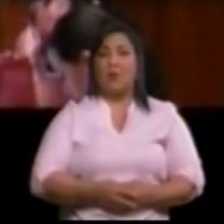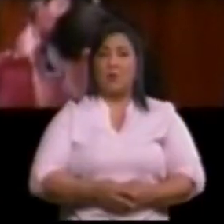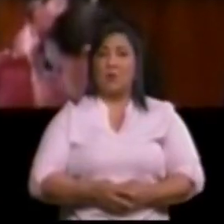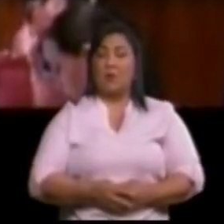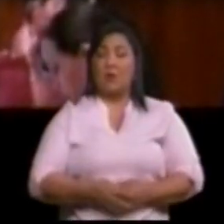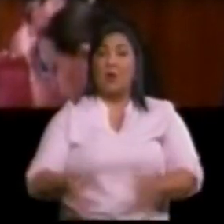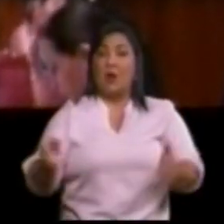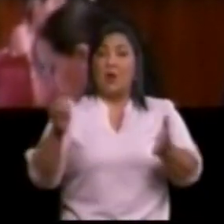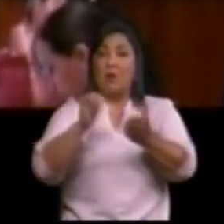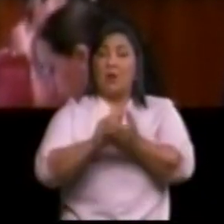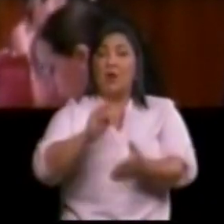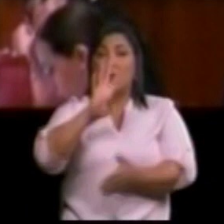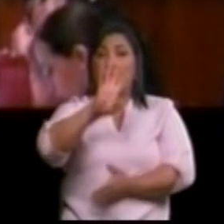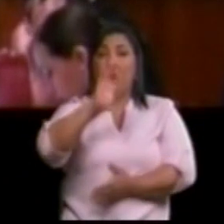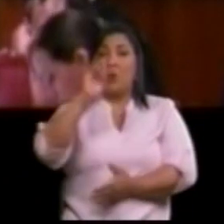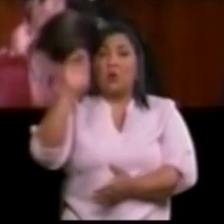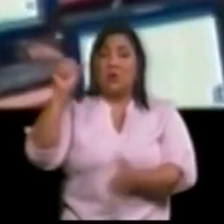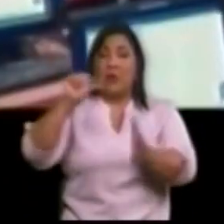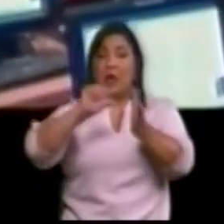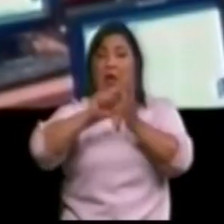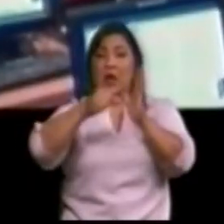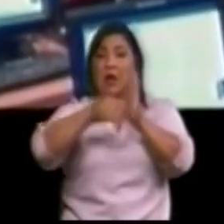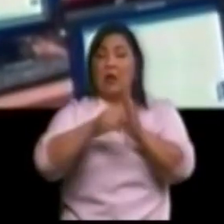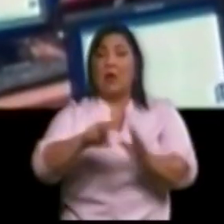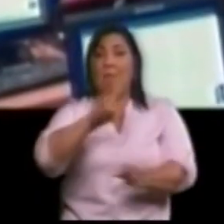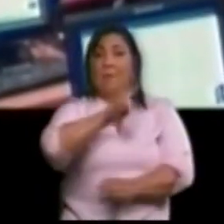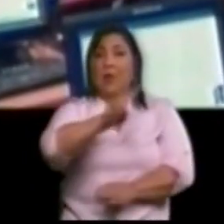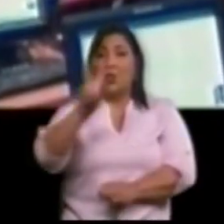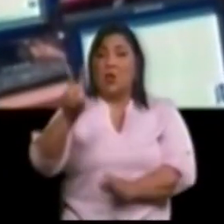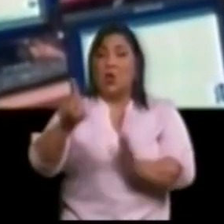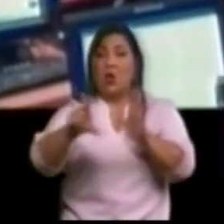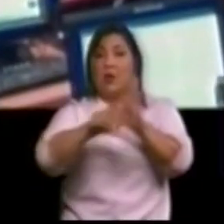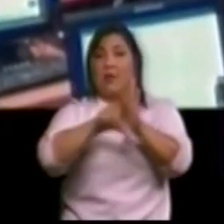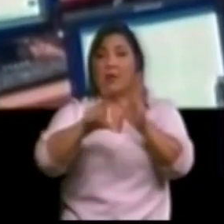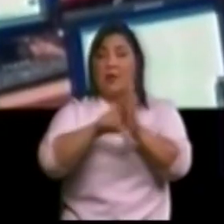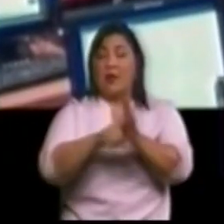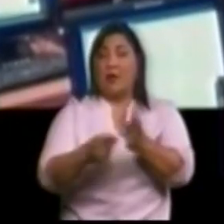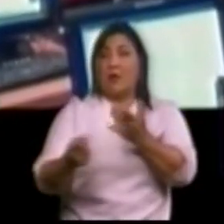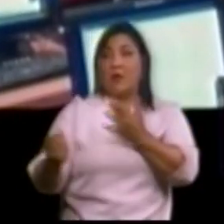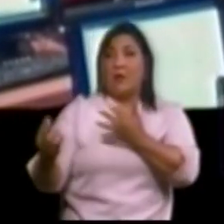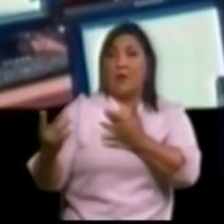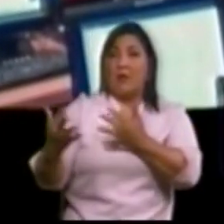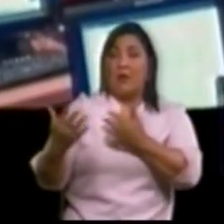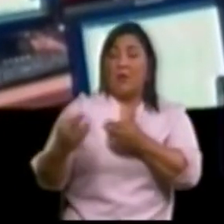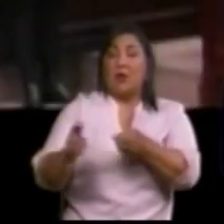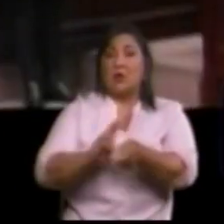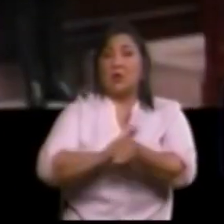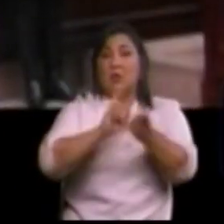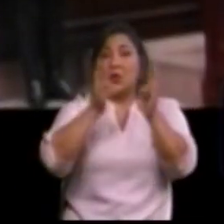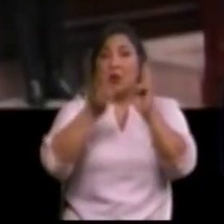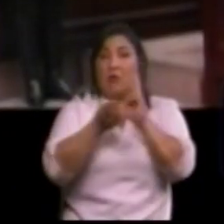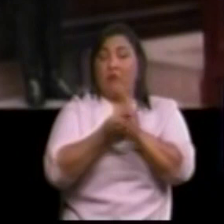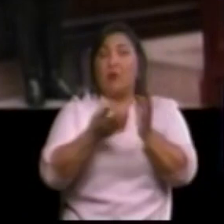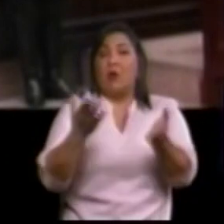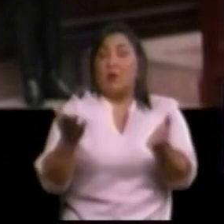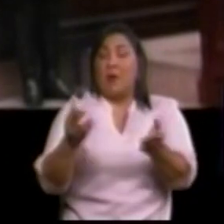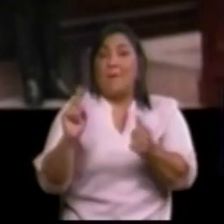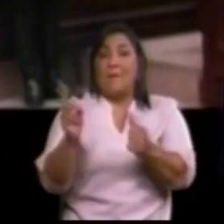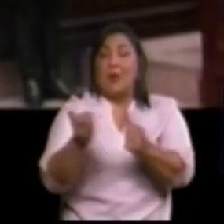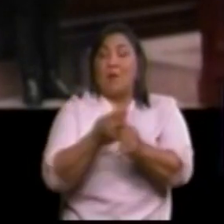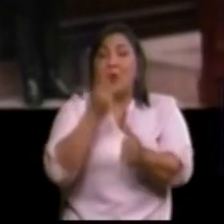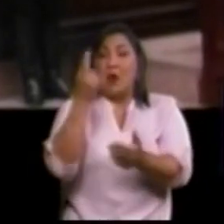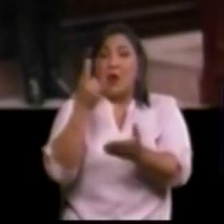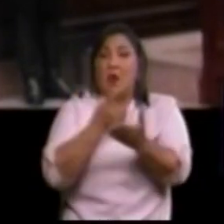Son más de 400 artículos que engloban 22 leyes que esperarían ser reformadas. Es su primer